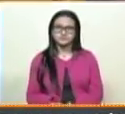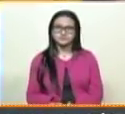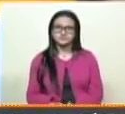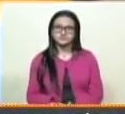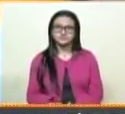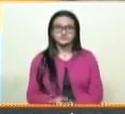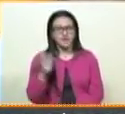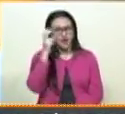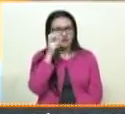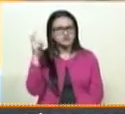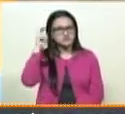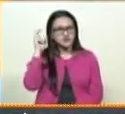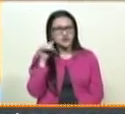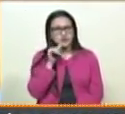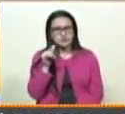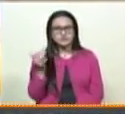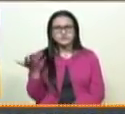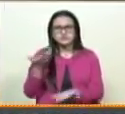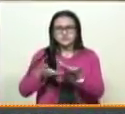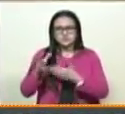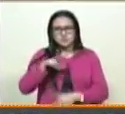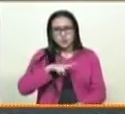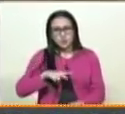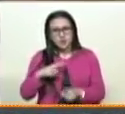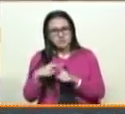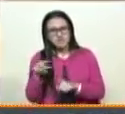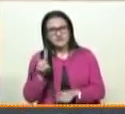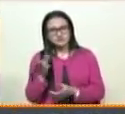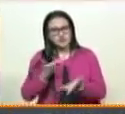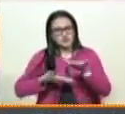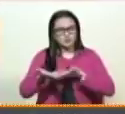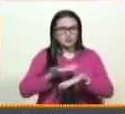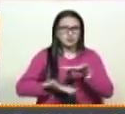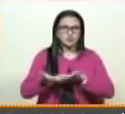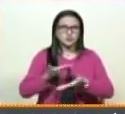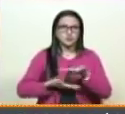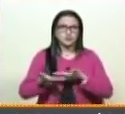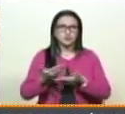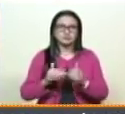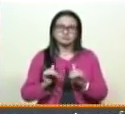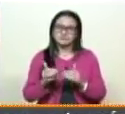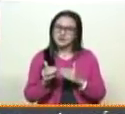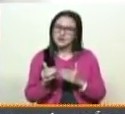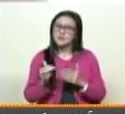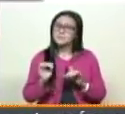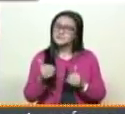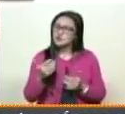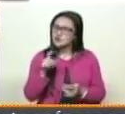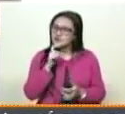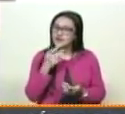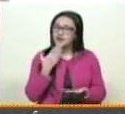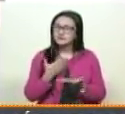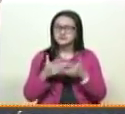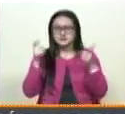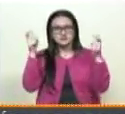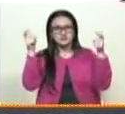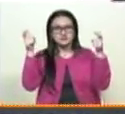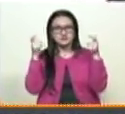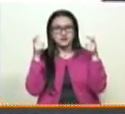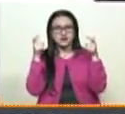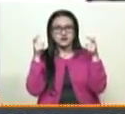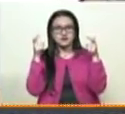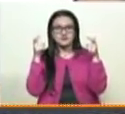ambas naciones profundizarán relaciones al tiempo que destacó la iniciativa del líder de la Revolución Bolivariana, Hugo Chávez,